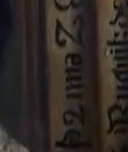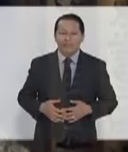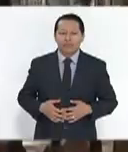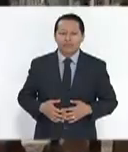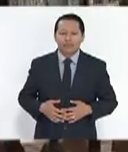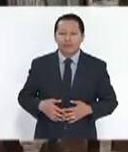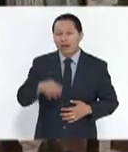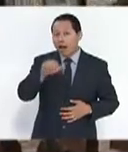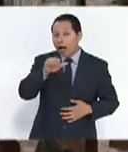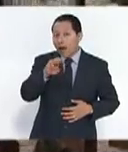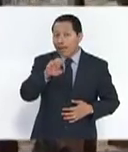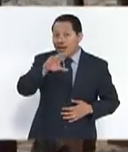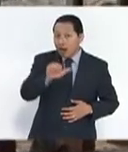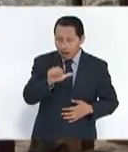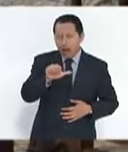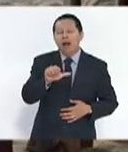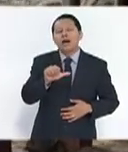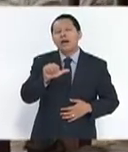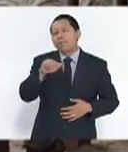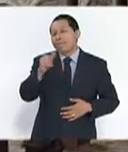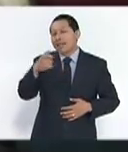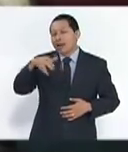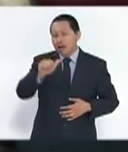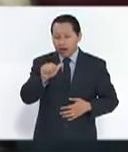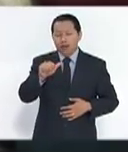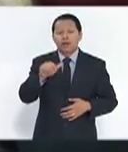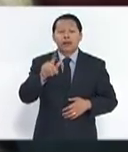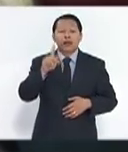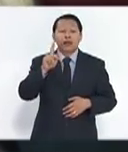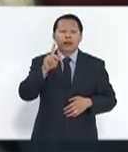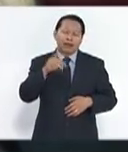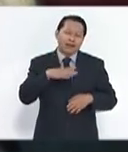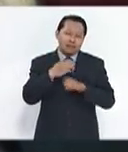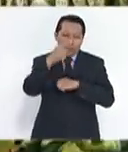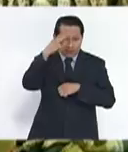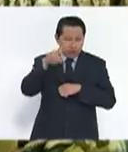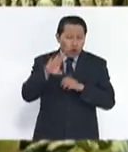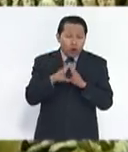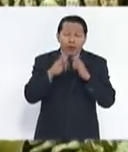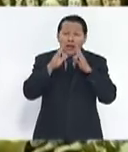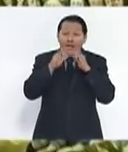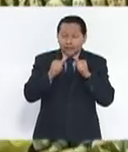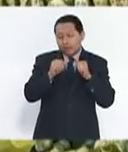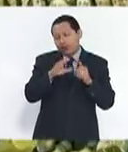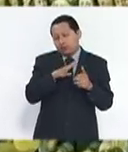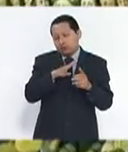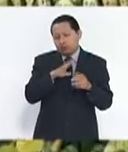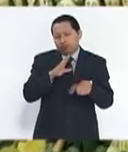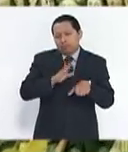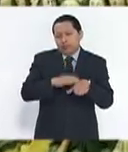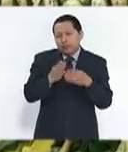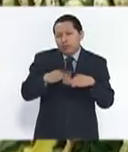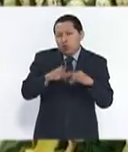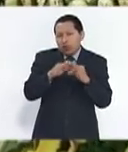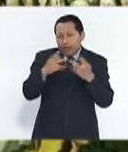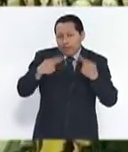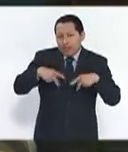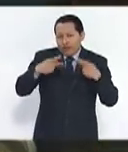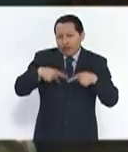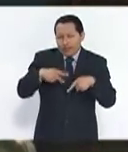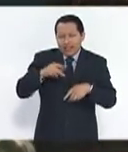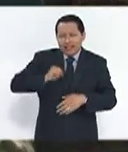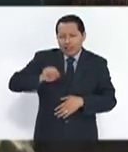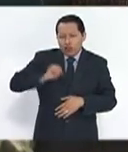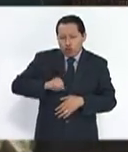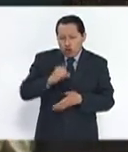En Amecameca, Estado de México, una antigua hacienda fue el cómplice del despertar intelectual de una de las figuras más importantes del siglo de oro de las